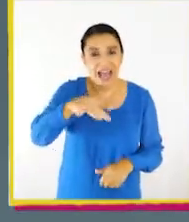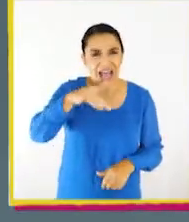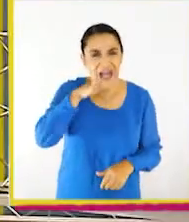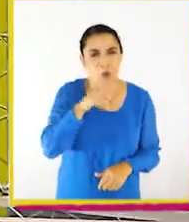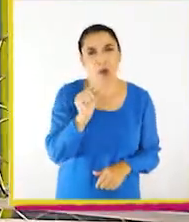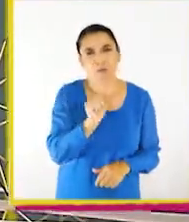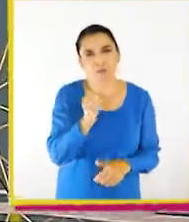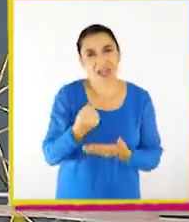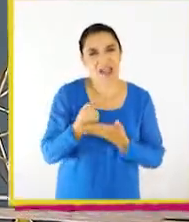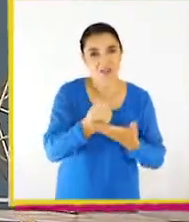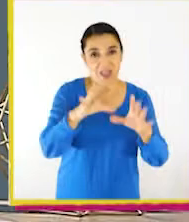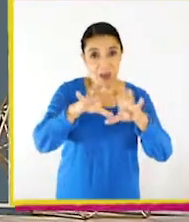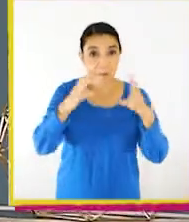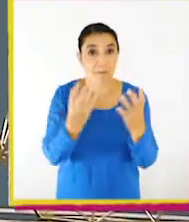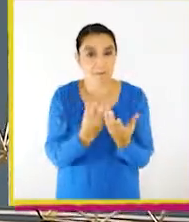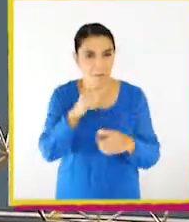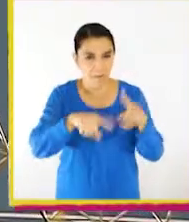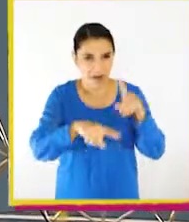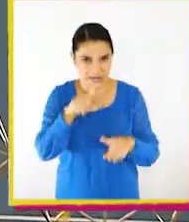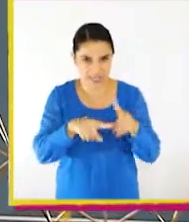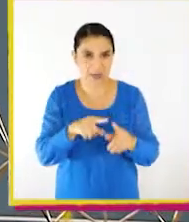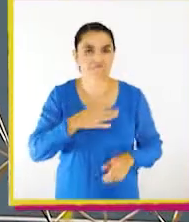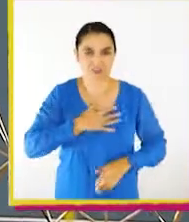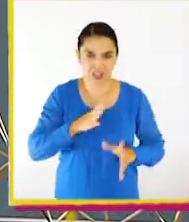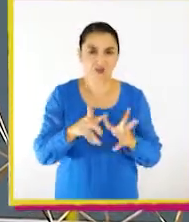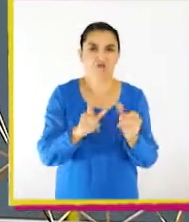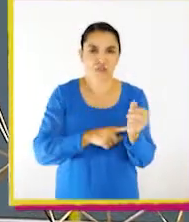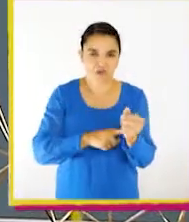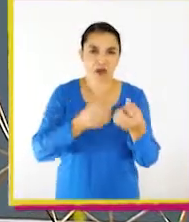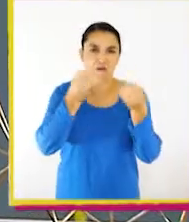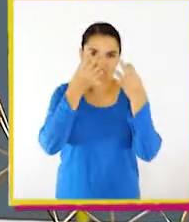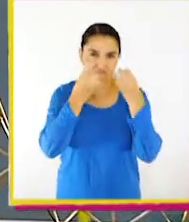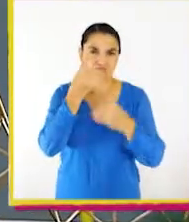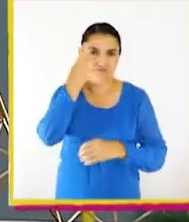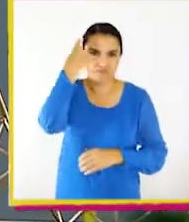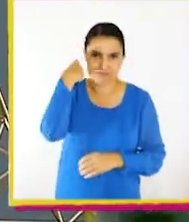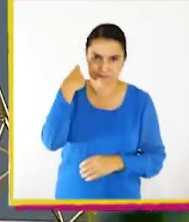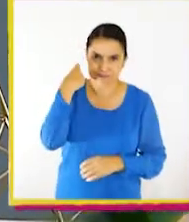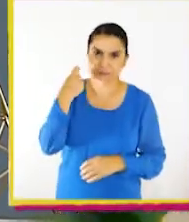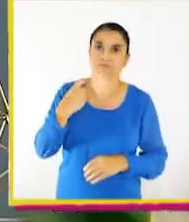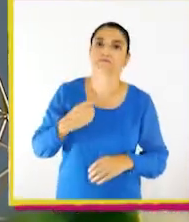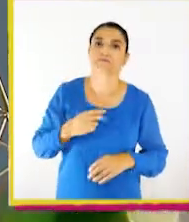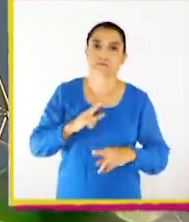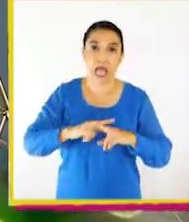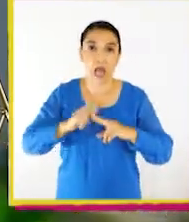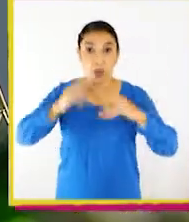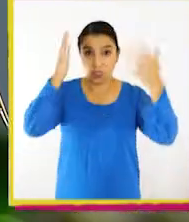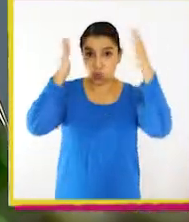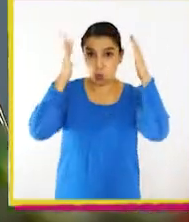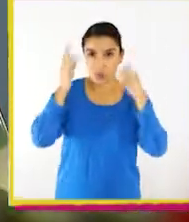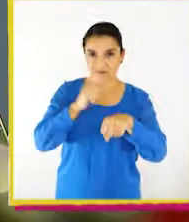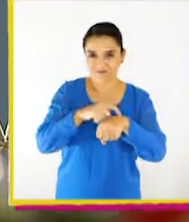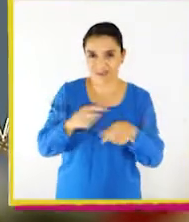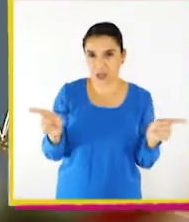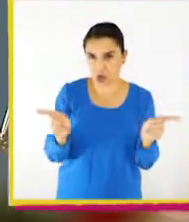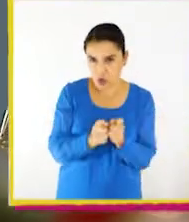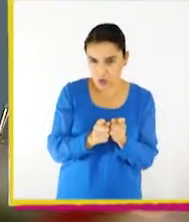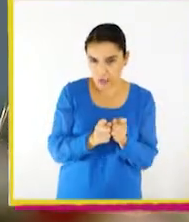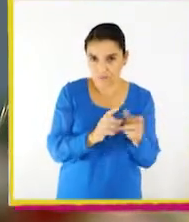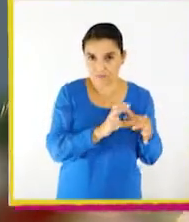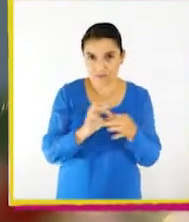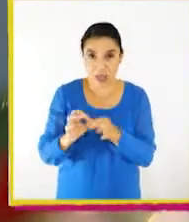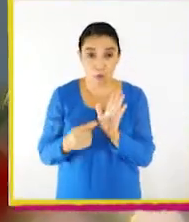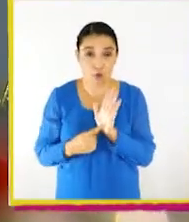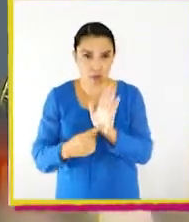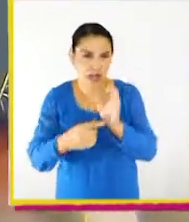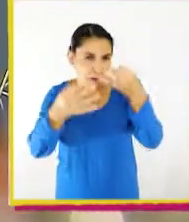planeta. Por eso quiero que mi familia tome conciencia de esto y se tomen duchas más cortas. Pero para eso tengo que